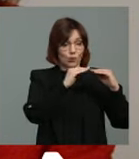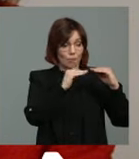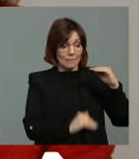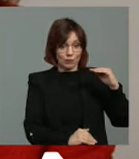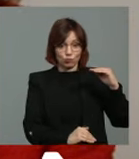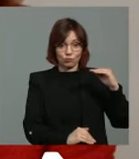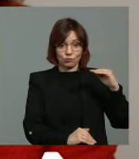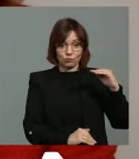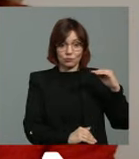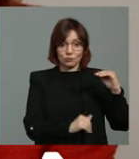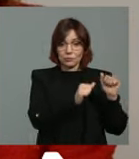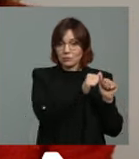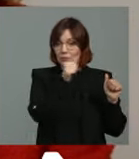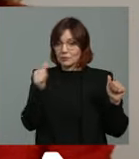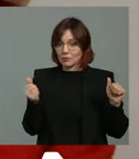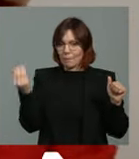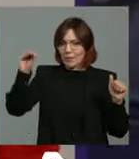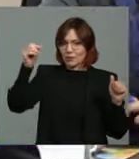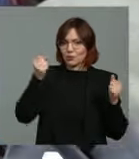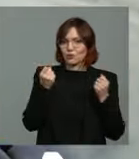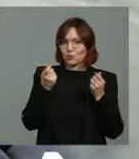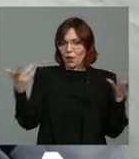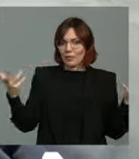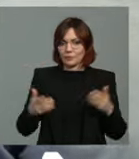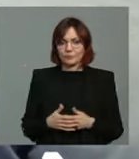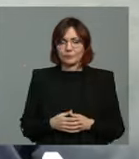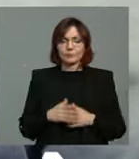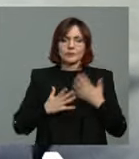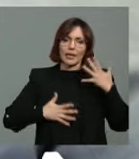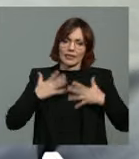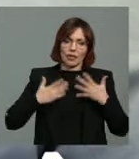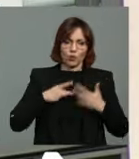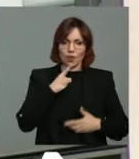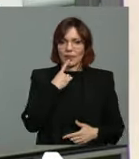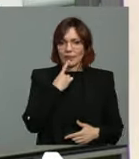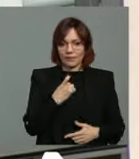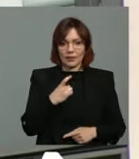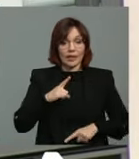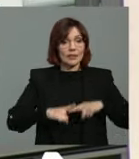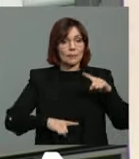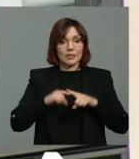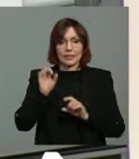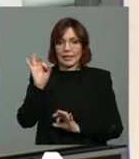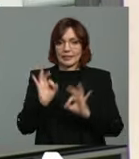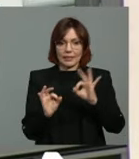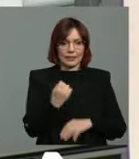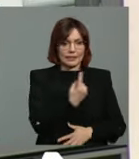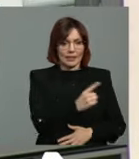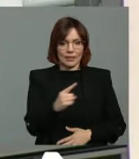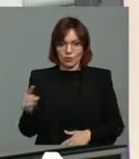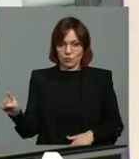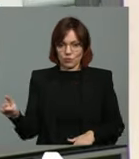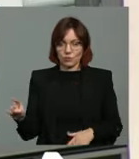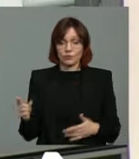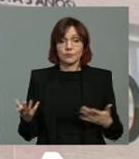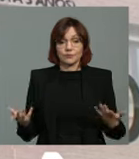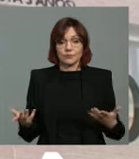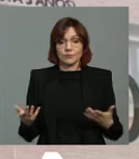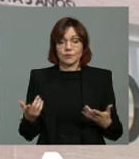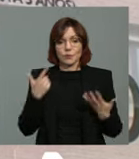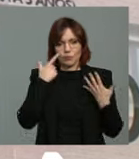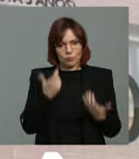negativo Bueno pues es difícil de calcular a priori porque todo depende también del diferencial que tuviese cada uno y demás Pero sí que es verdad que hemos visto subidas